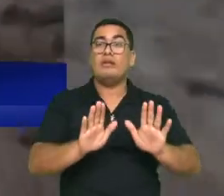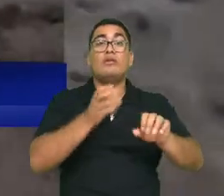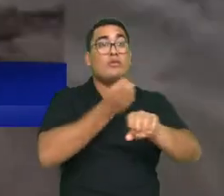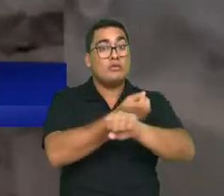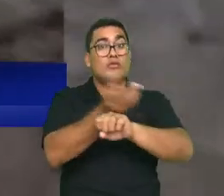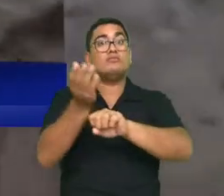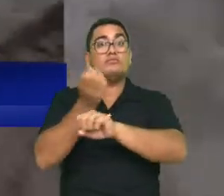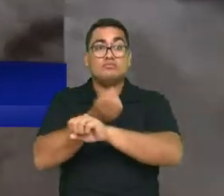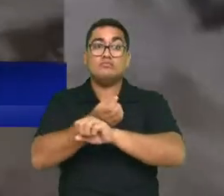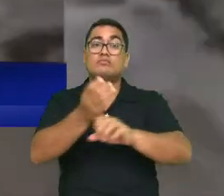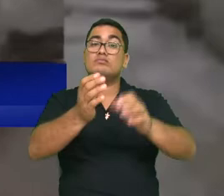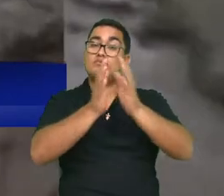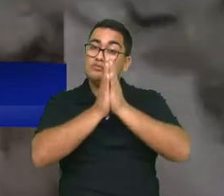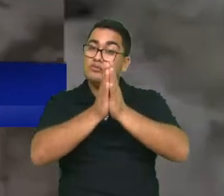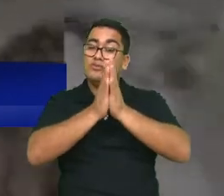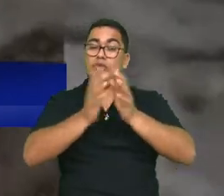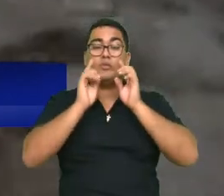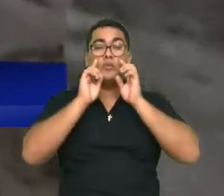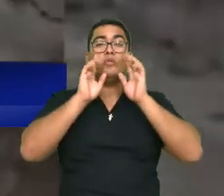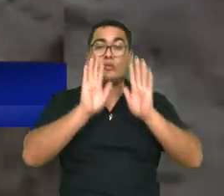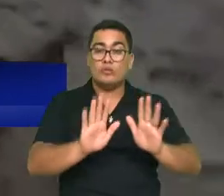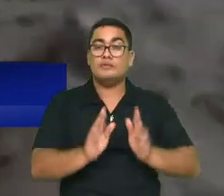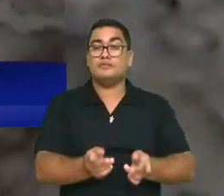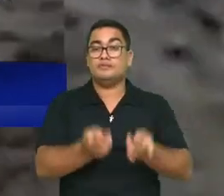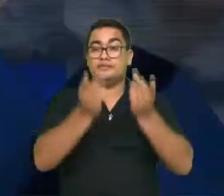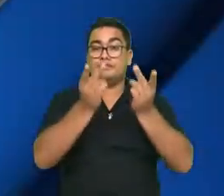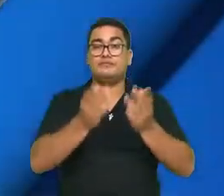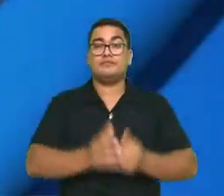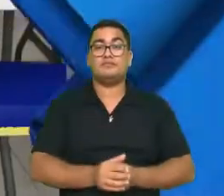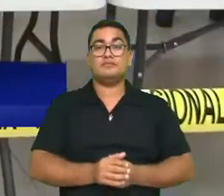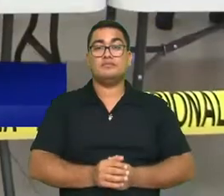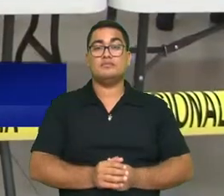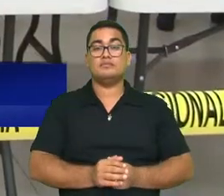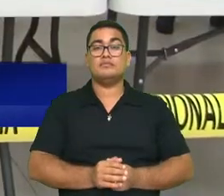recomendaciones que se brinden para salvaguardar la vida.